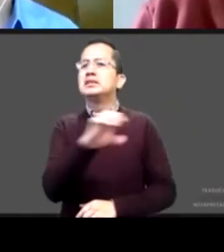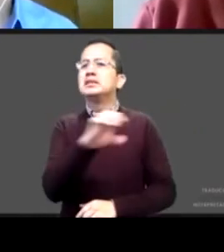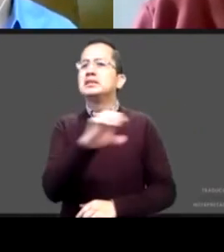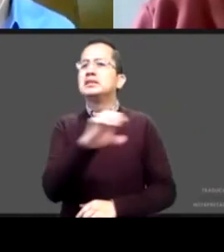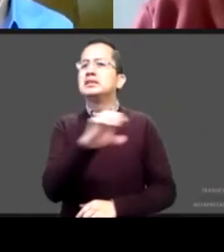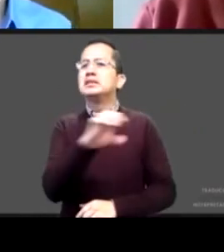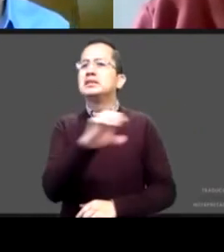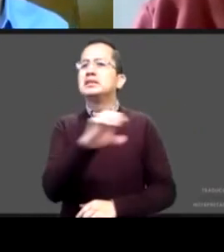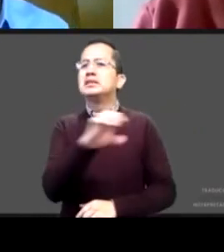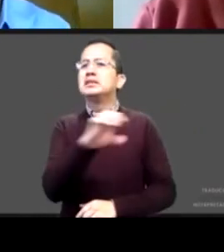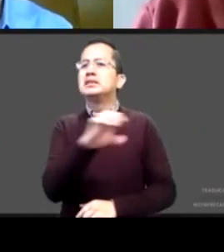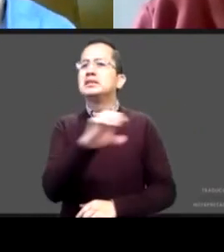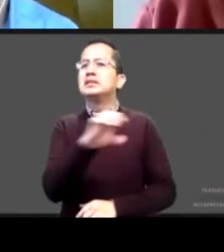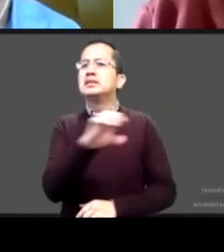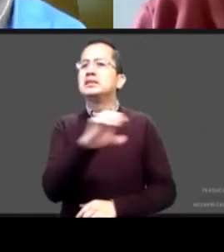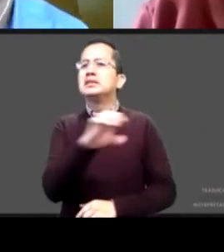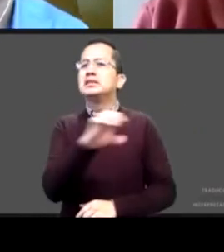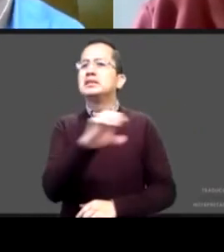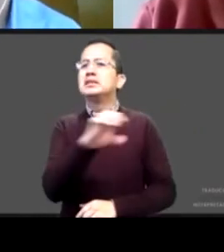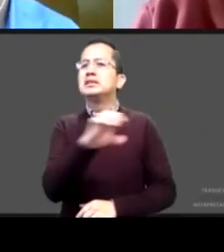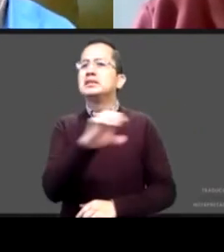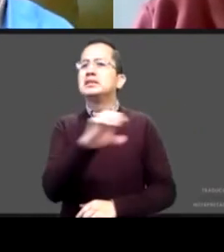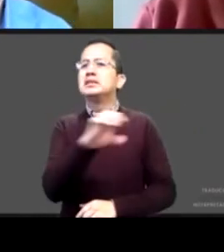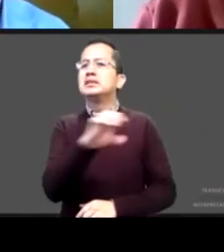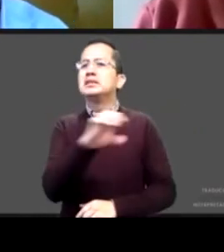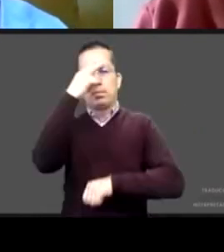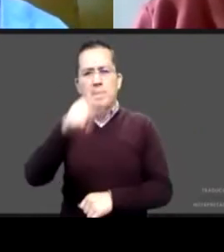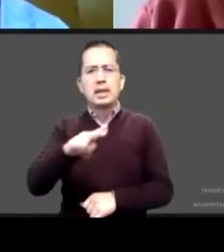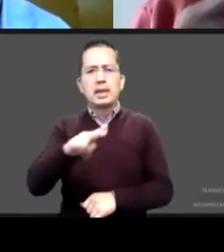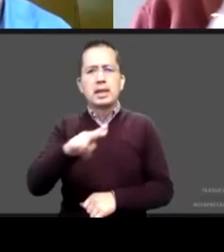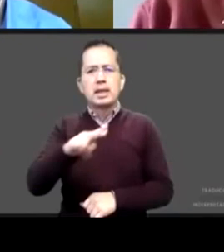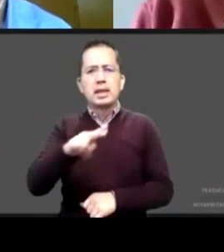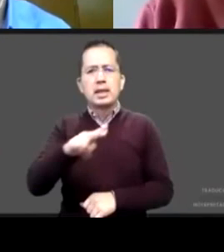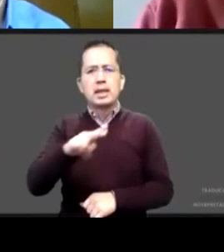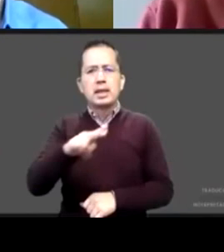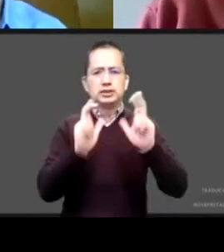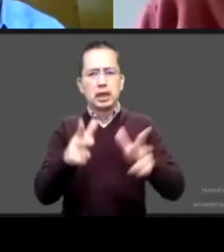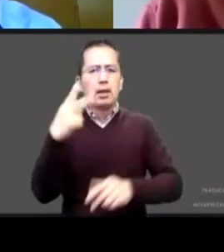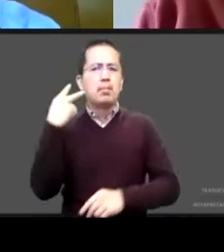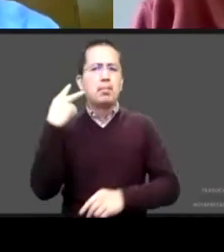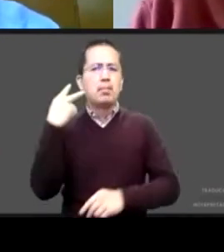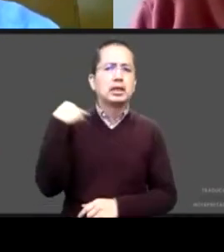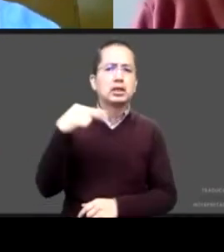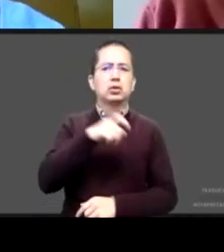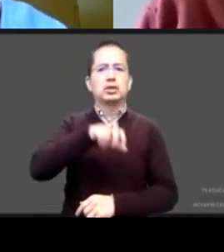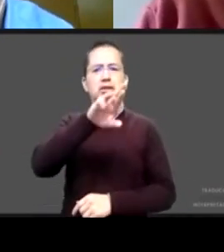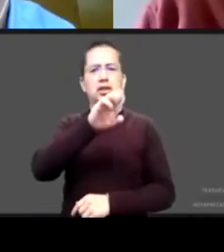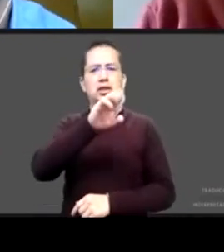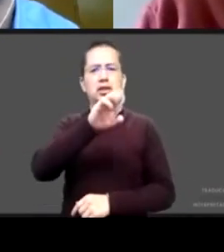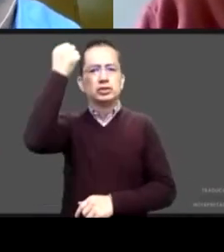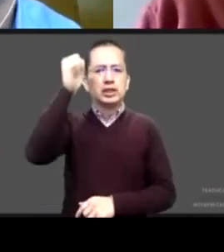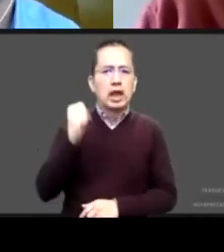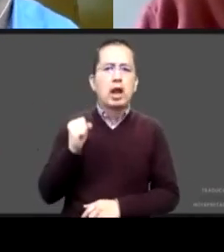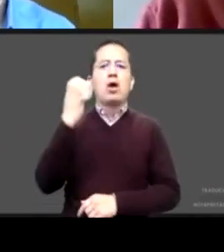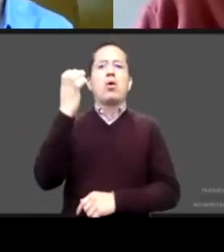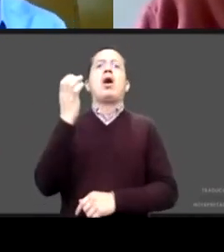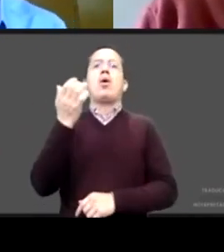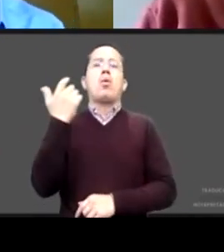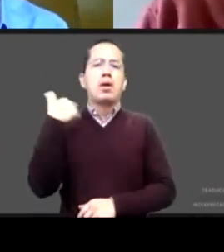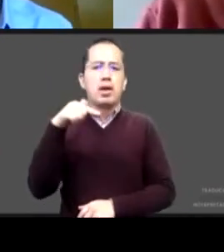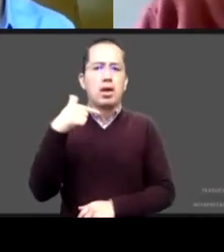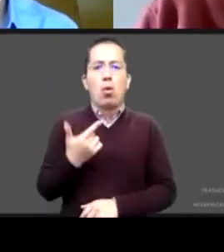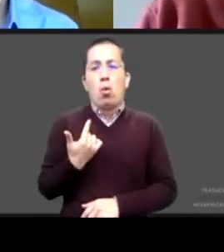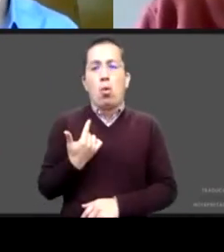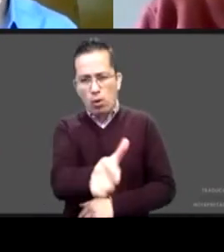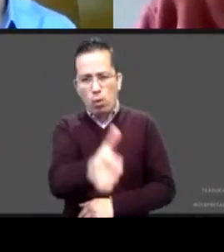Estado de México, Baja California, Chiapas, Veracruz, Quintana Roo, Sinaloa, Hidalgo, Guanajuato, Tamaulipas, Sonora,